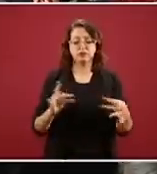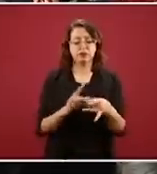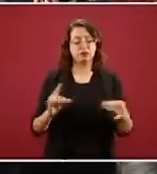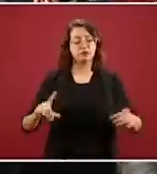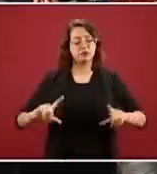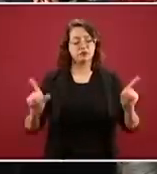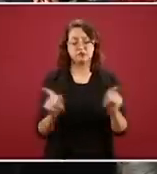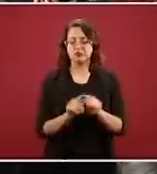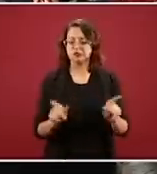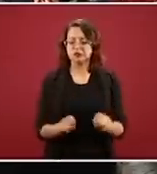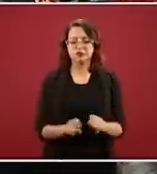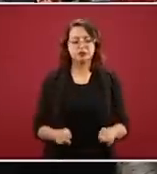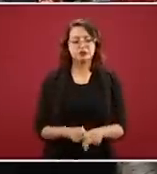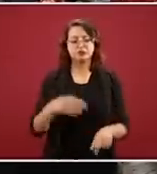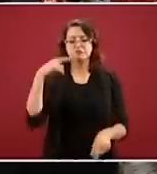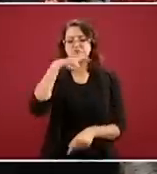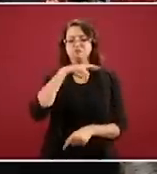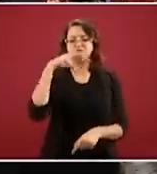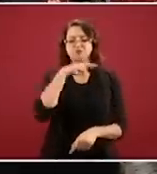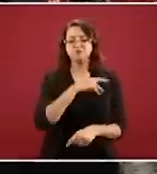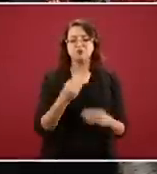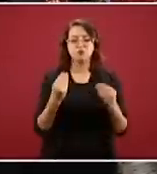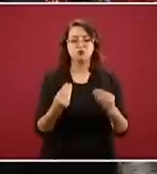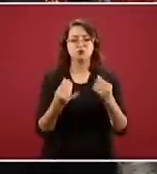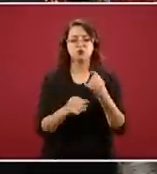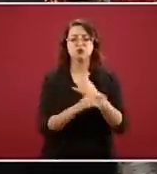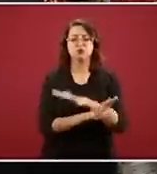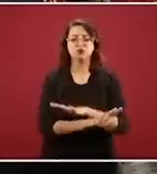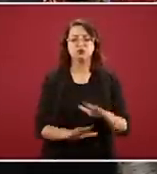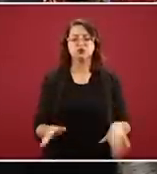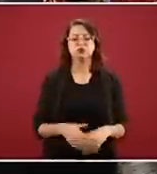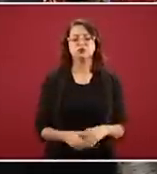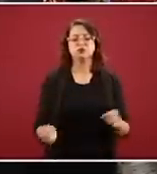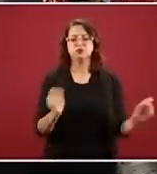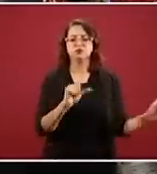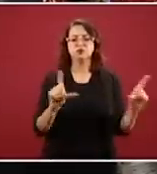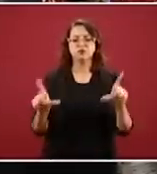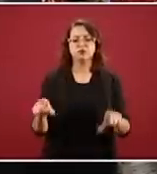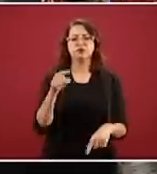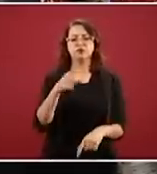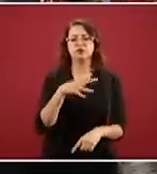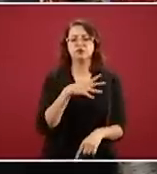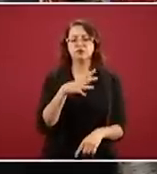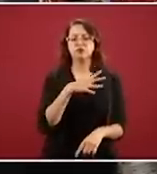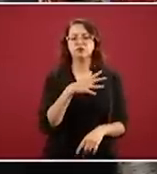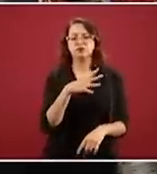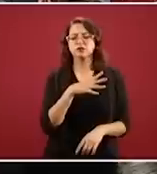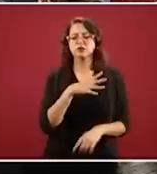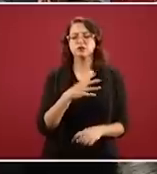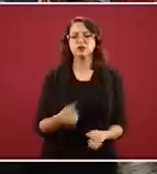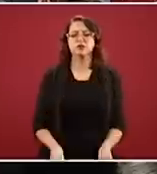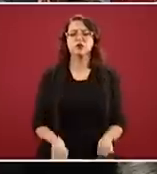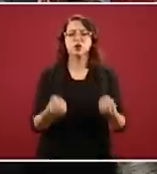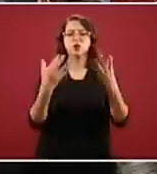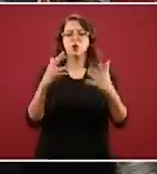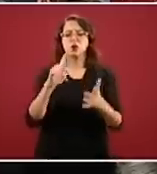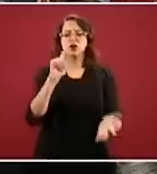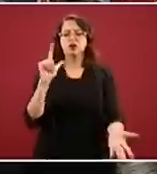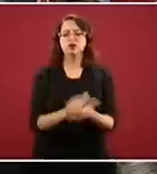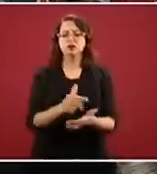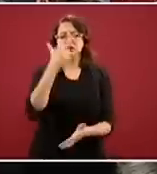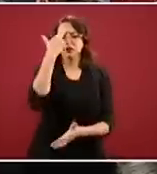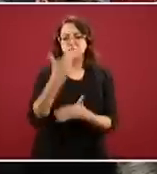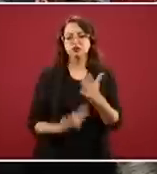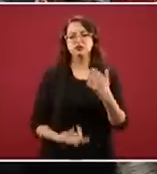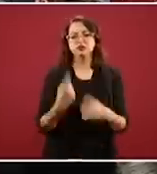mucha información. Aquí está el número de delitos que se cometen al